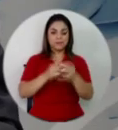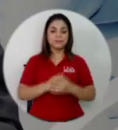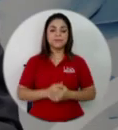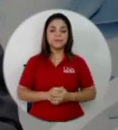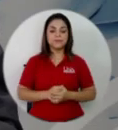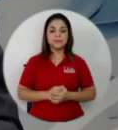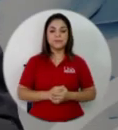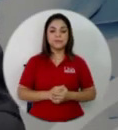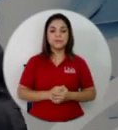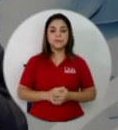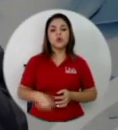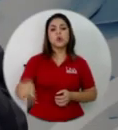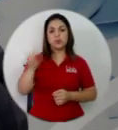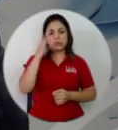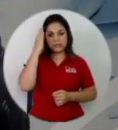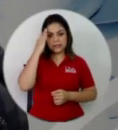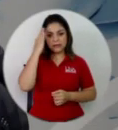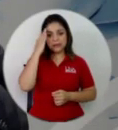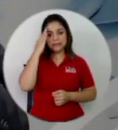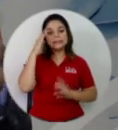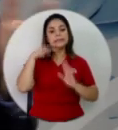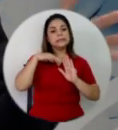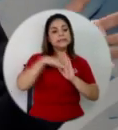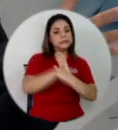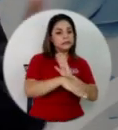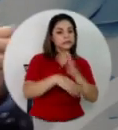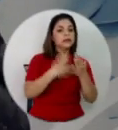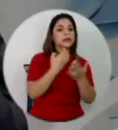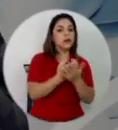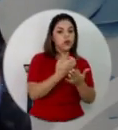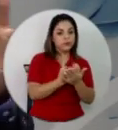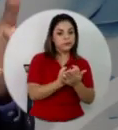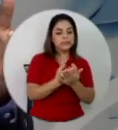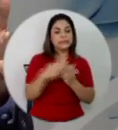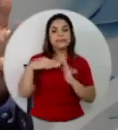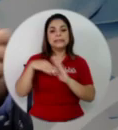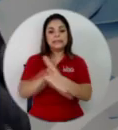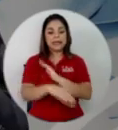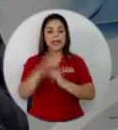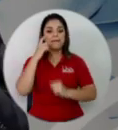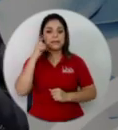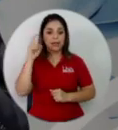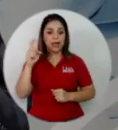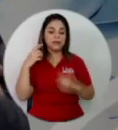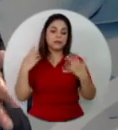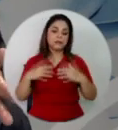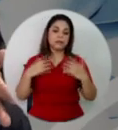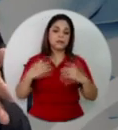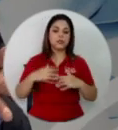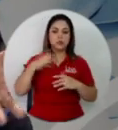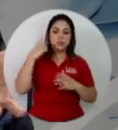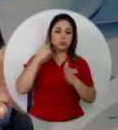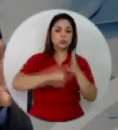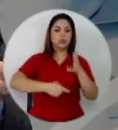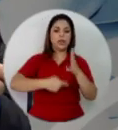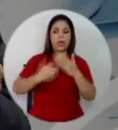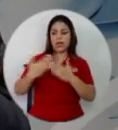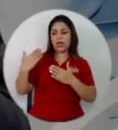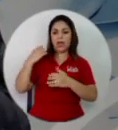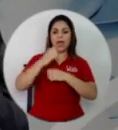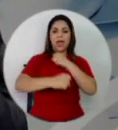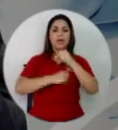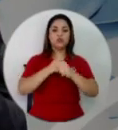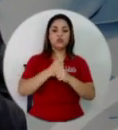que escuchan este programa. Como sabemos, pues la crisis económica, la crisis fiscal fue muy fuerte en estos años